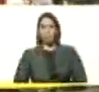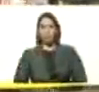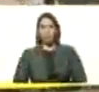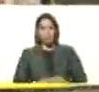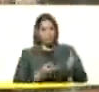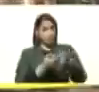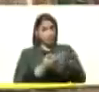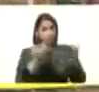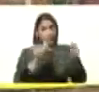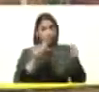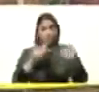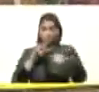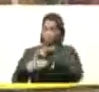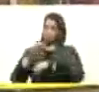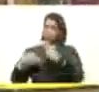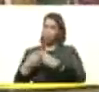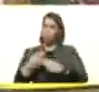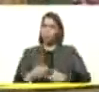¡Leales siempre!